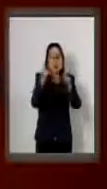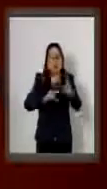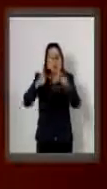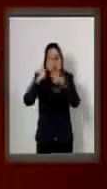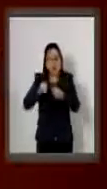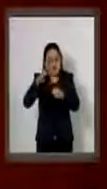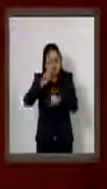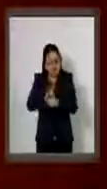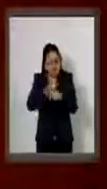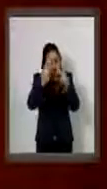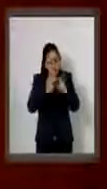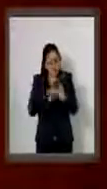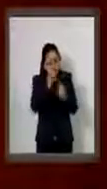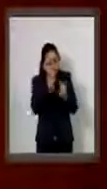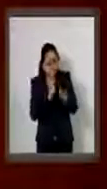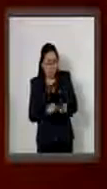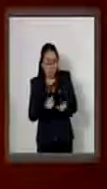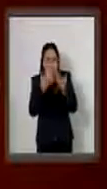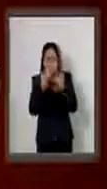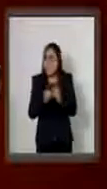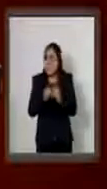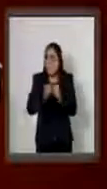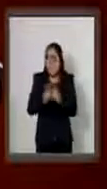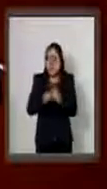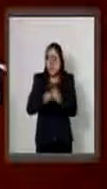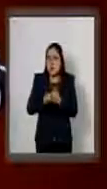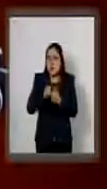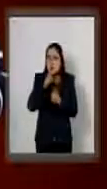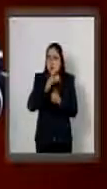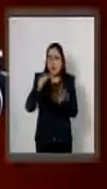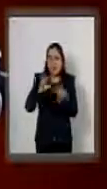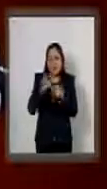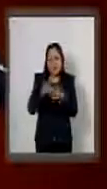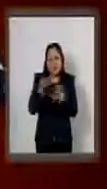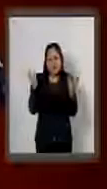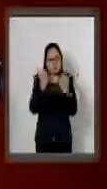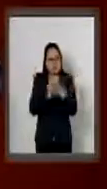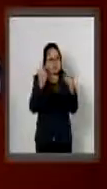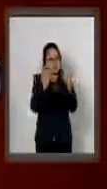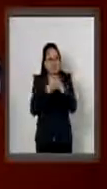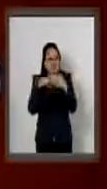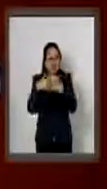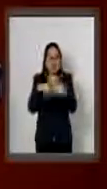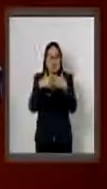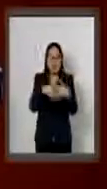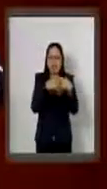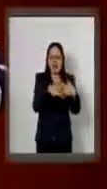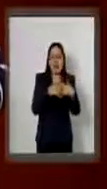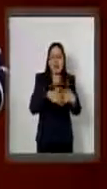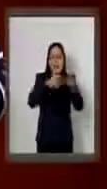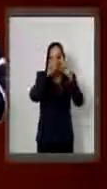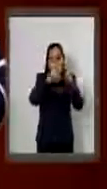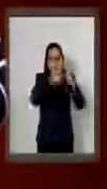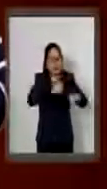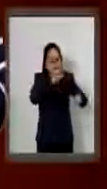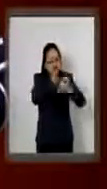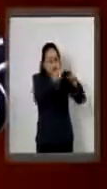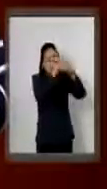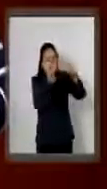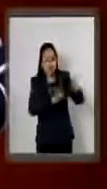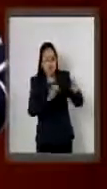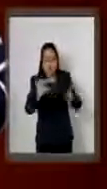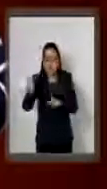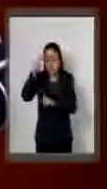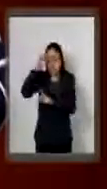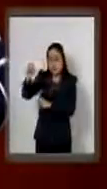mucho menos con las definiciones que la ley establece, mezclando términos de seguridad nacional con aquellos que